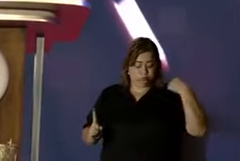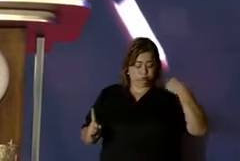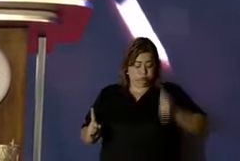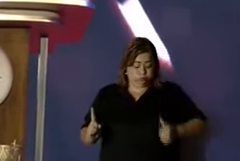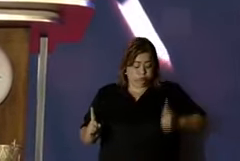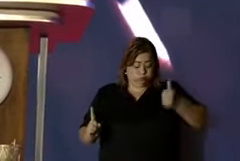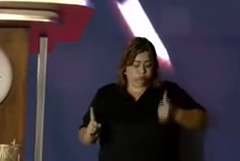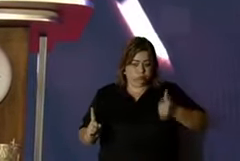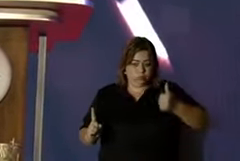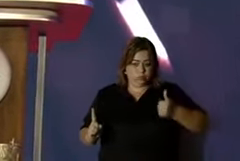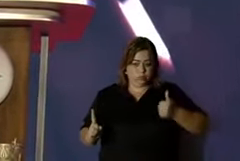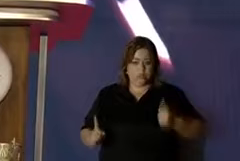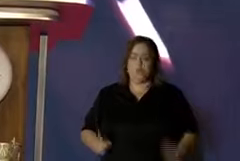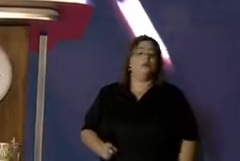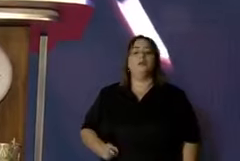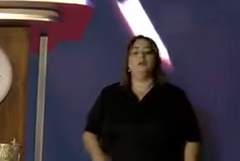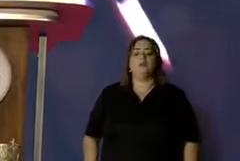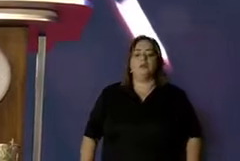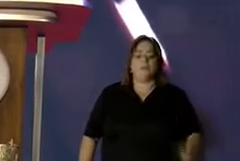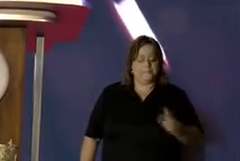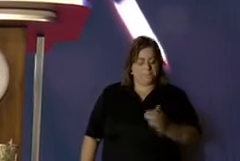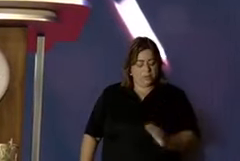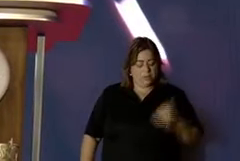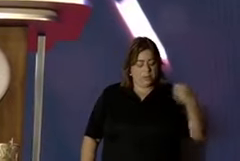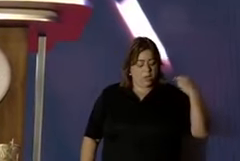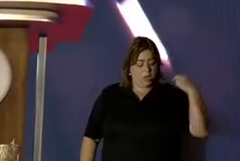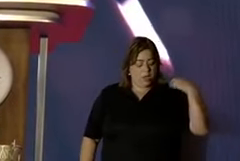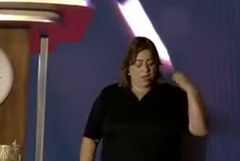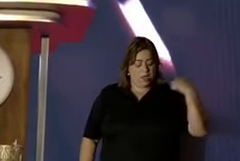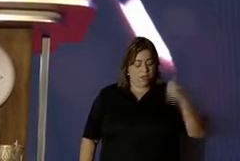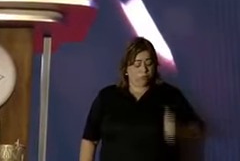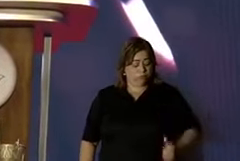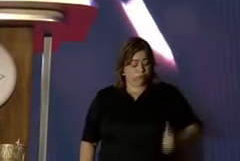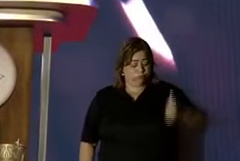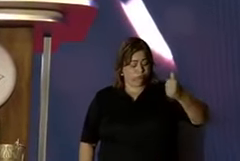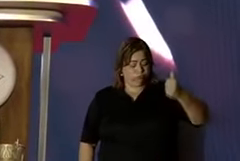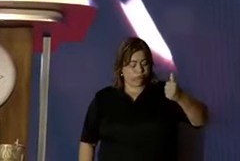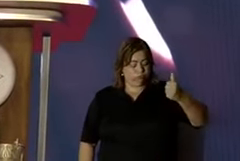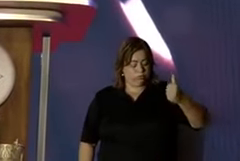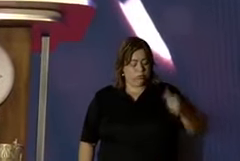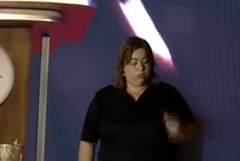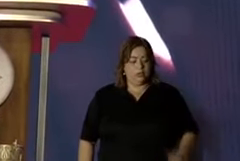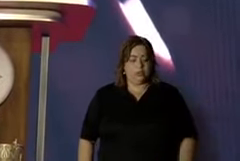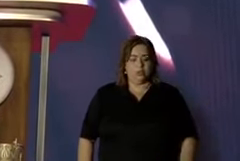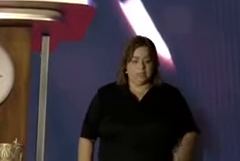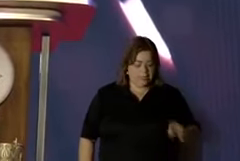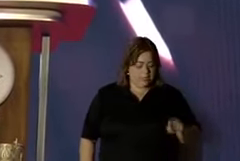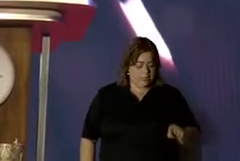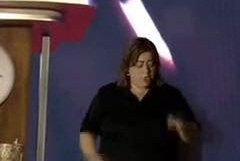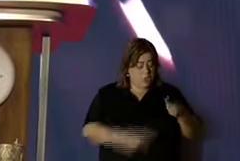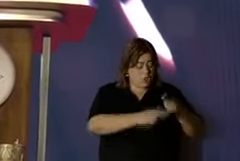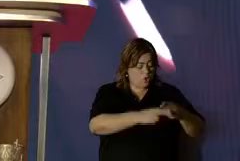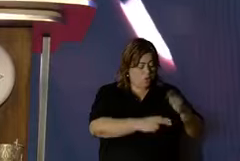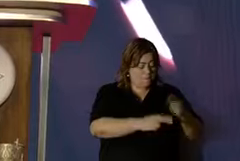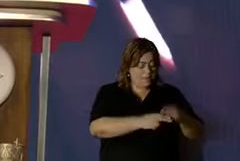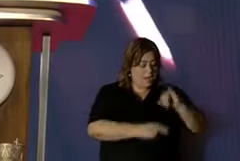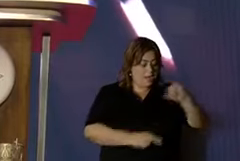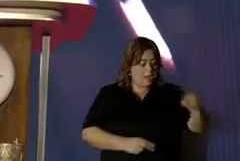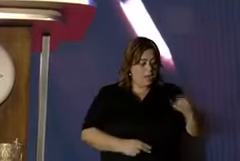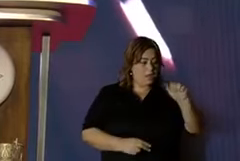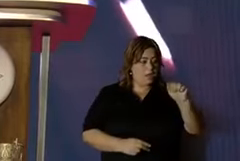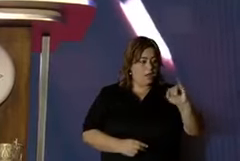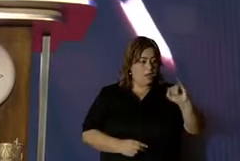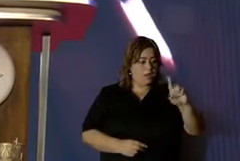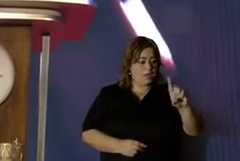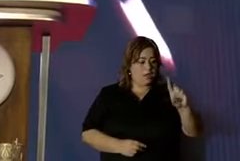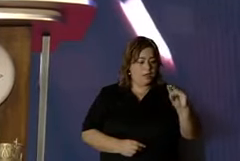sinagoga. Diga principal. Una persona importante. Y se llamaba Jairo. Y luego que le